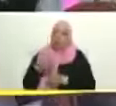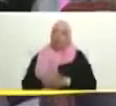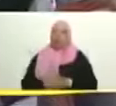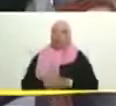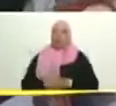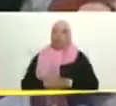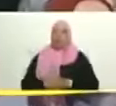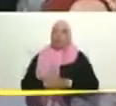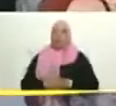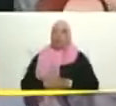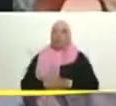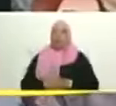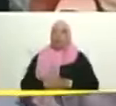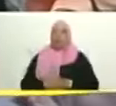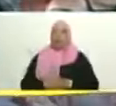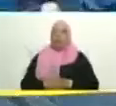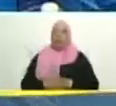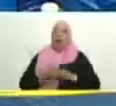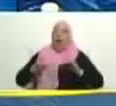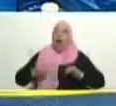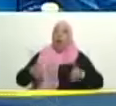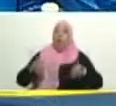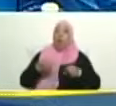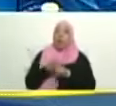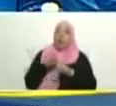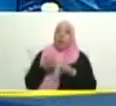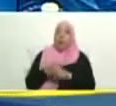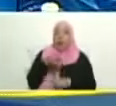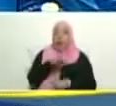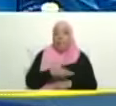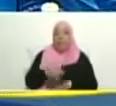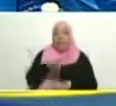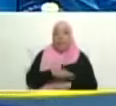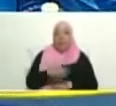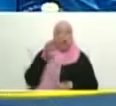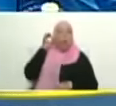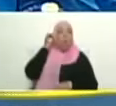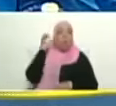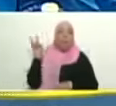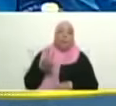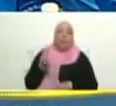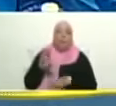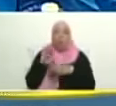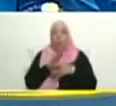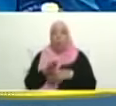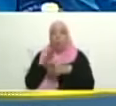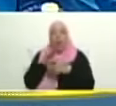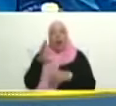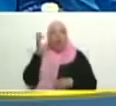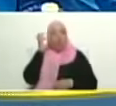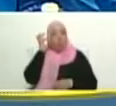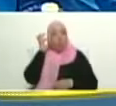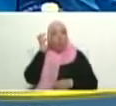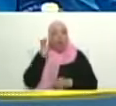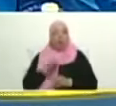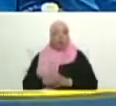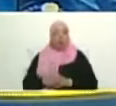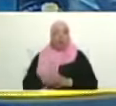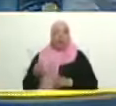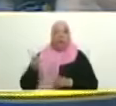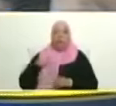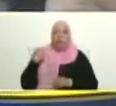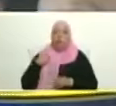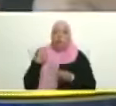brigada que nace para la gran misión Venezuela Mujer, para proteger a la mujer. de cualquier